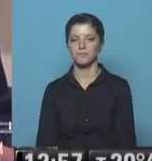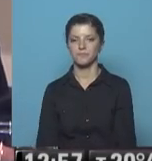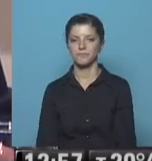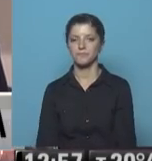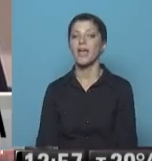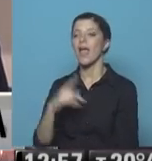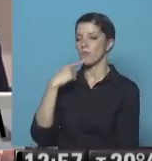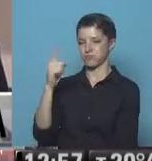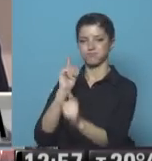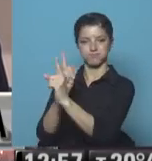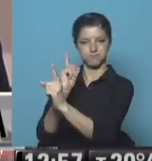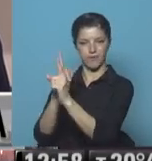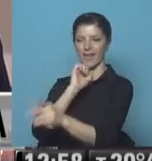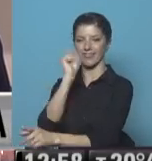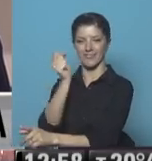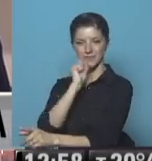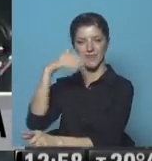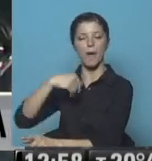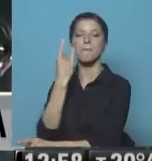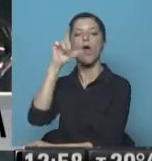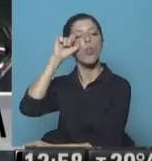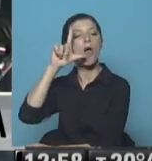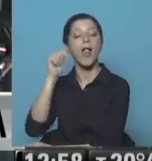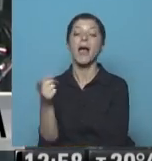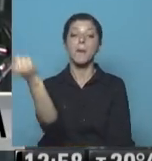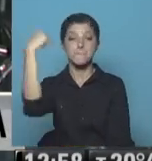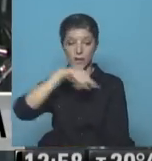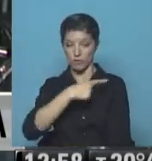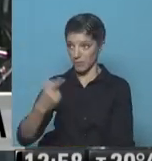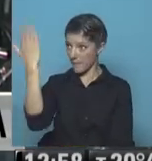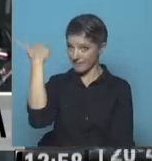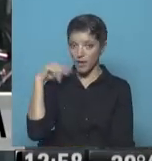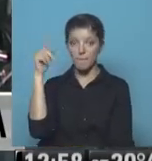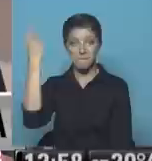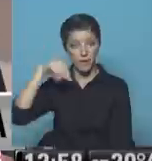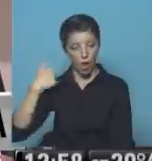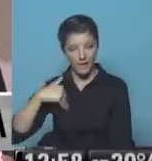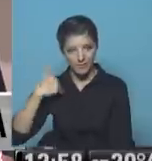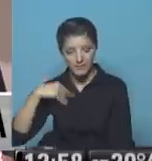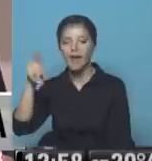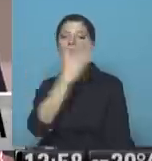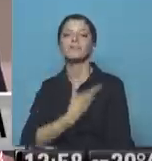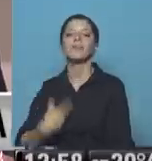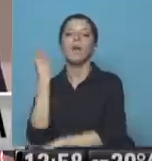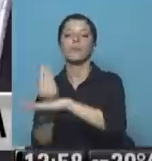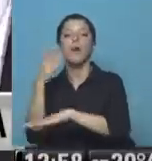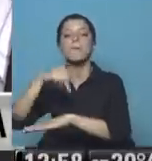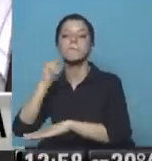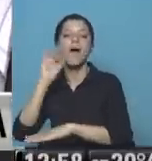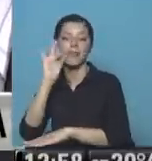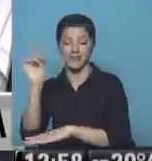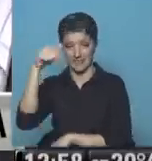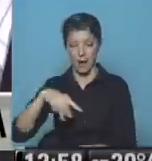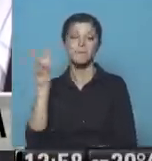Mano a mano con Manuela Carmena. De visita la semana pasada en nuestro país, la alcaldesa de Madrid dialogó con Visión 7